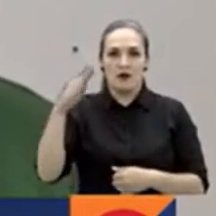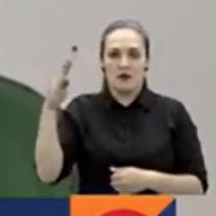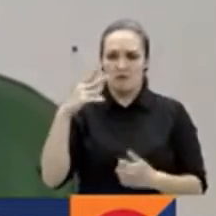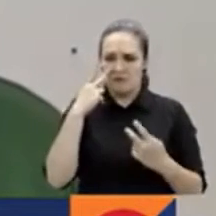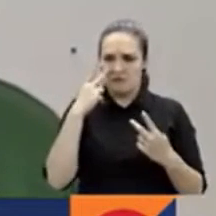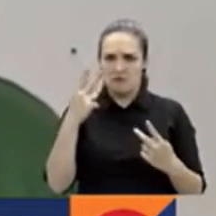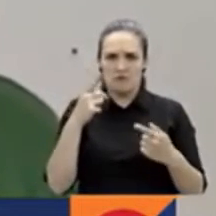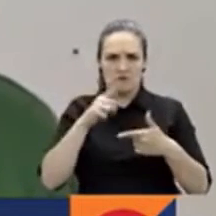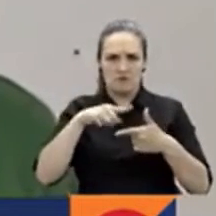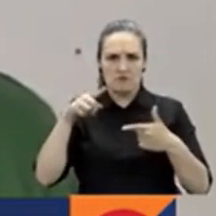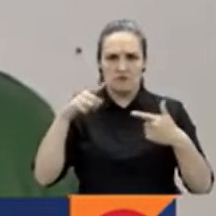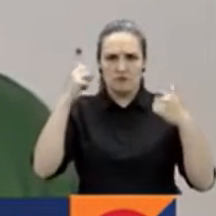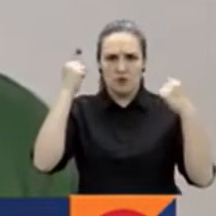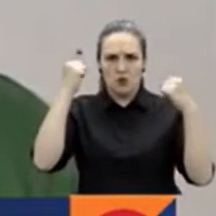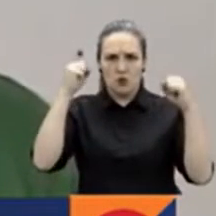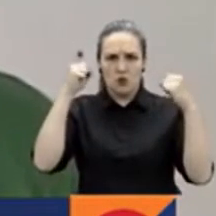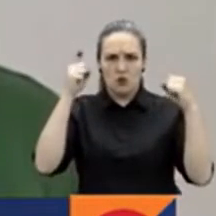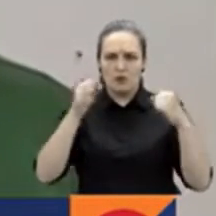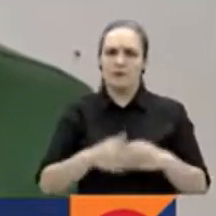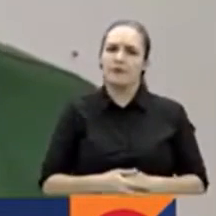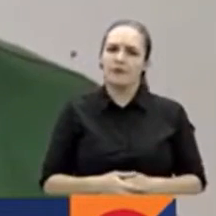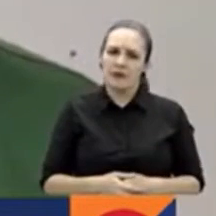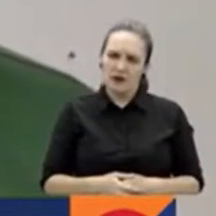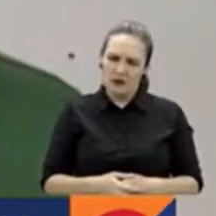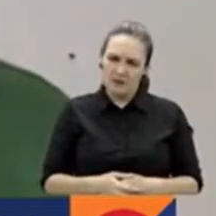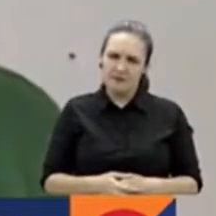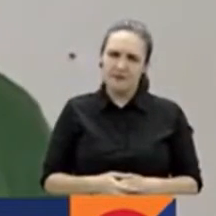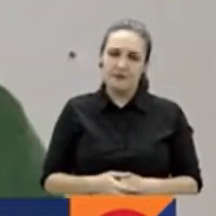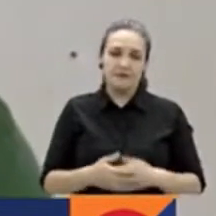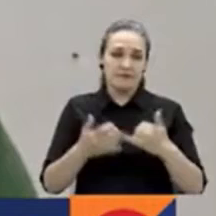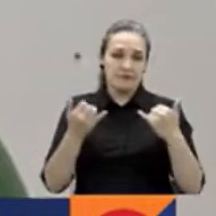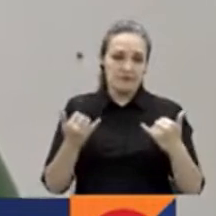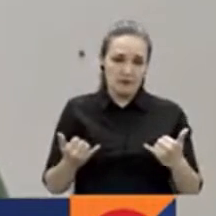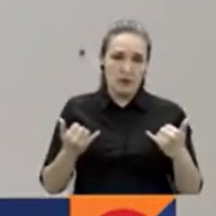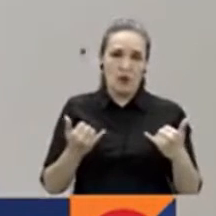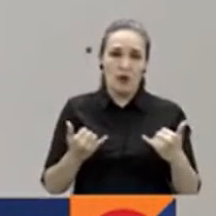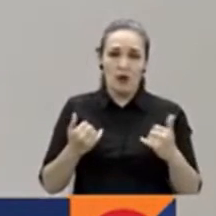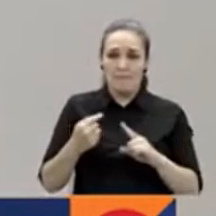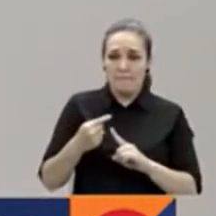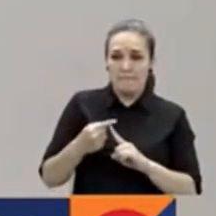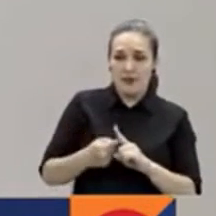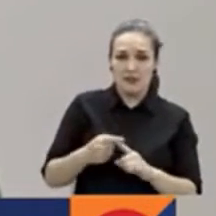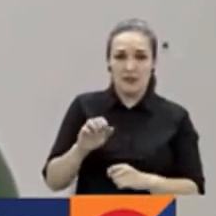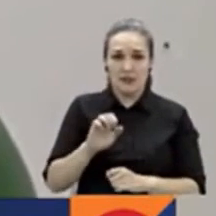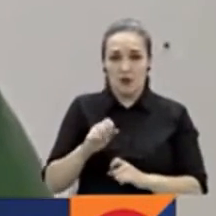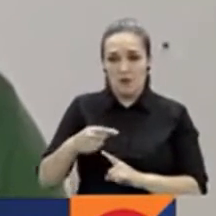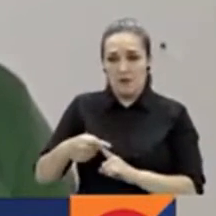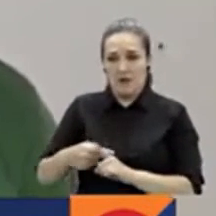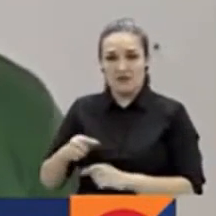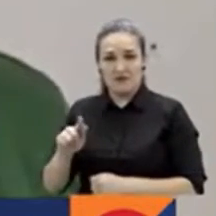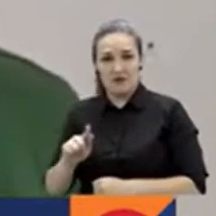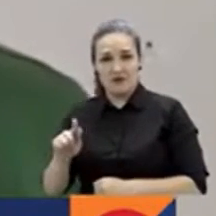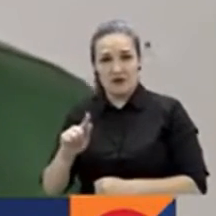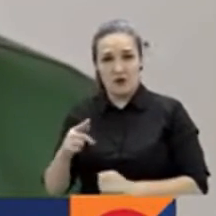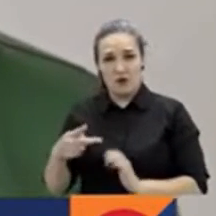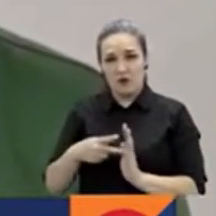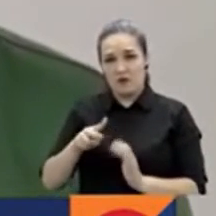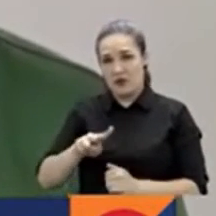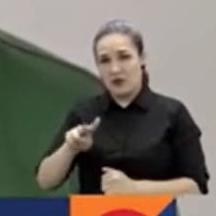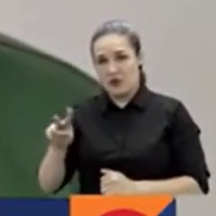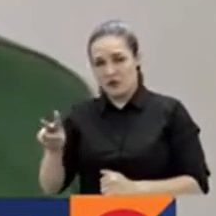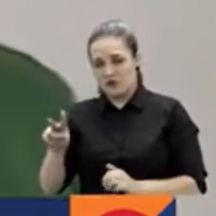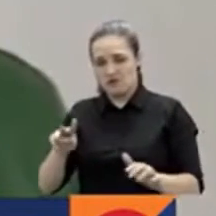cifras preocupantes. Si tenemos en cuenta el comparativo de los meses de enero y febrero del año 2022, se